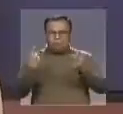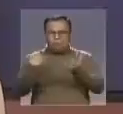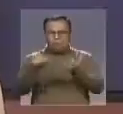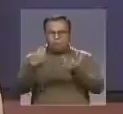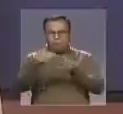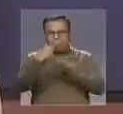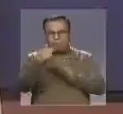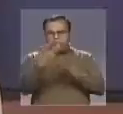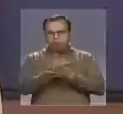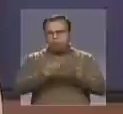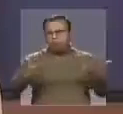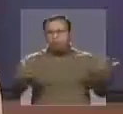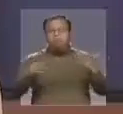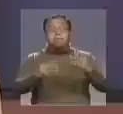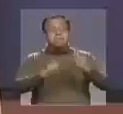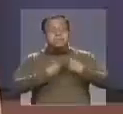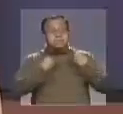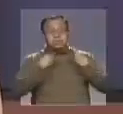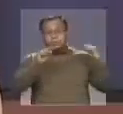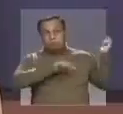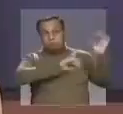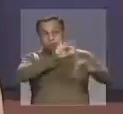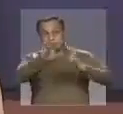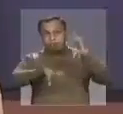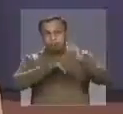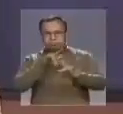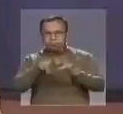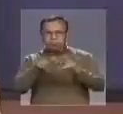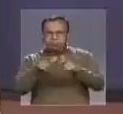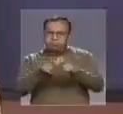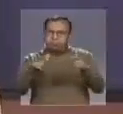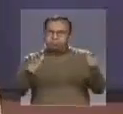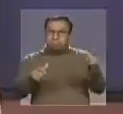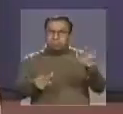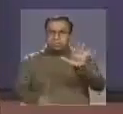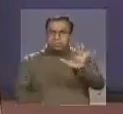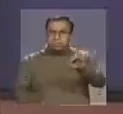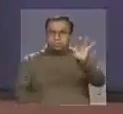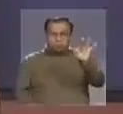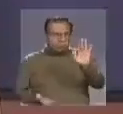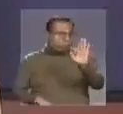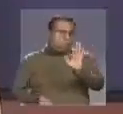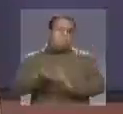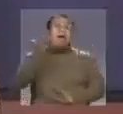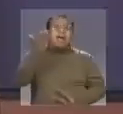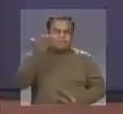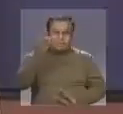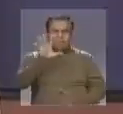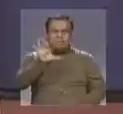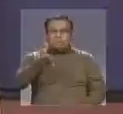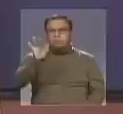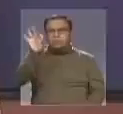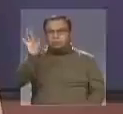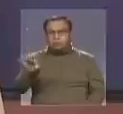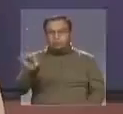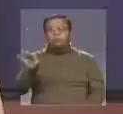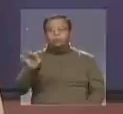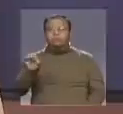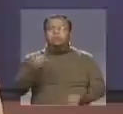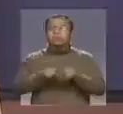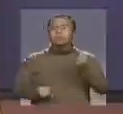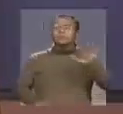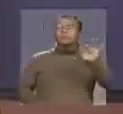las múltiples razones que migran las mujeres de muchos de los territorios, puede ser incluso más del 5% de los promedios rurales. La cifra es